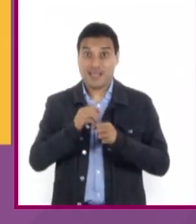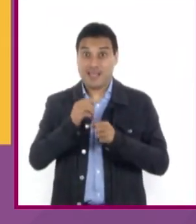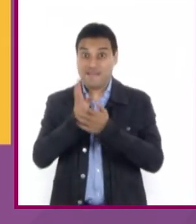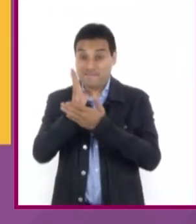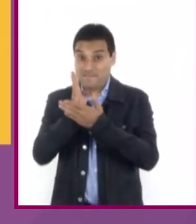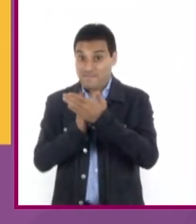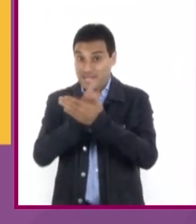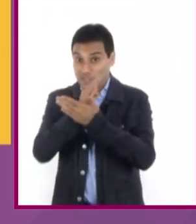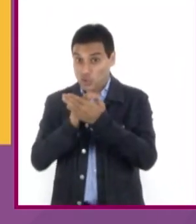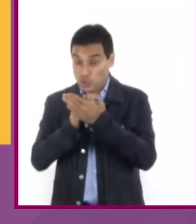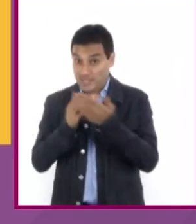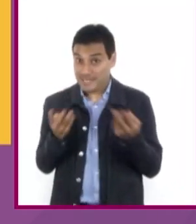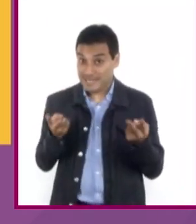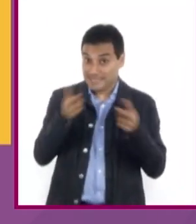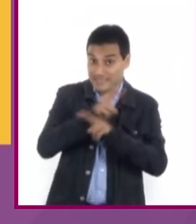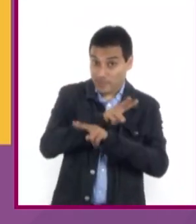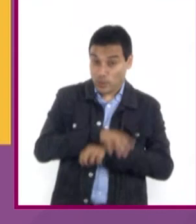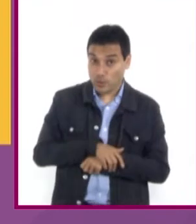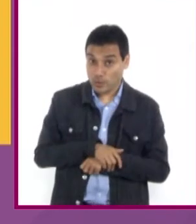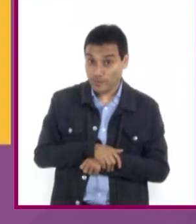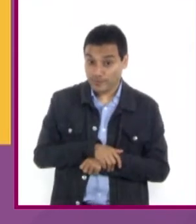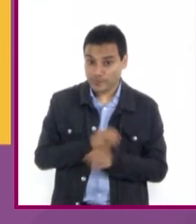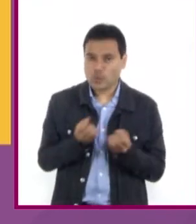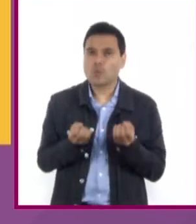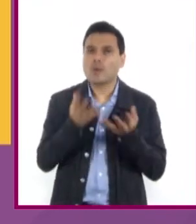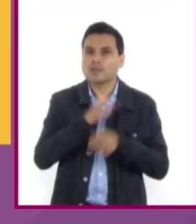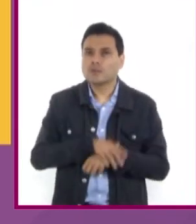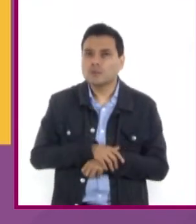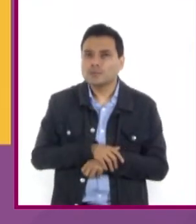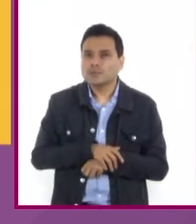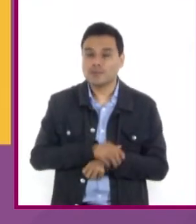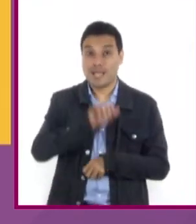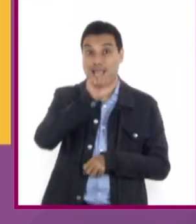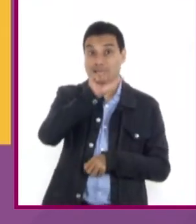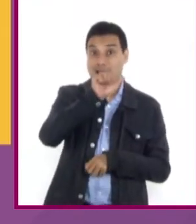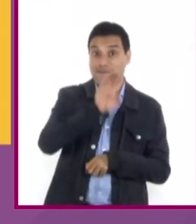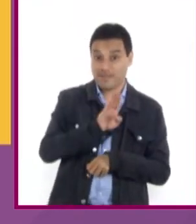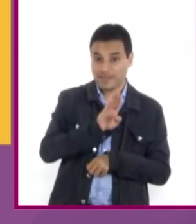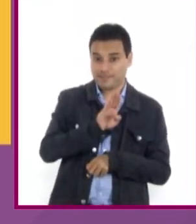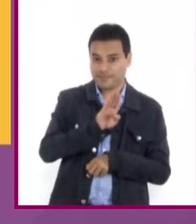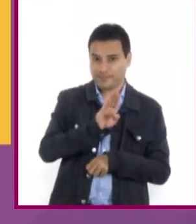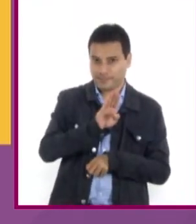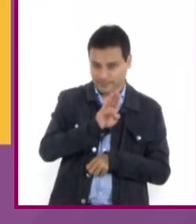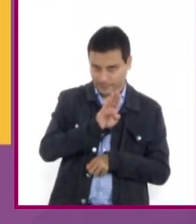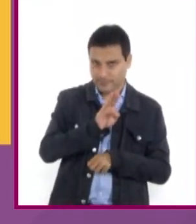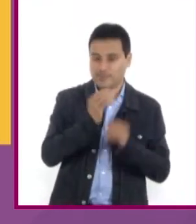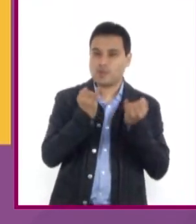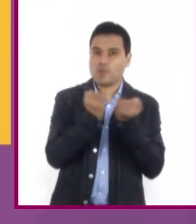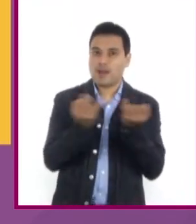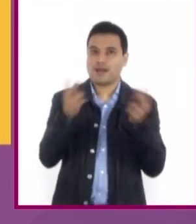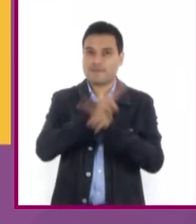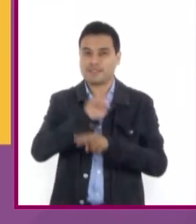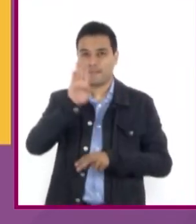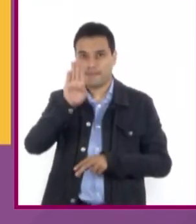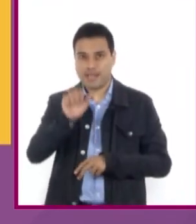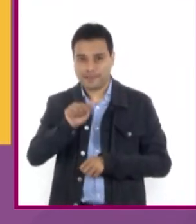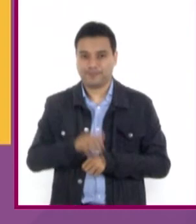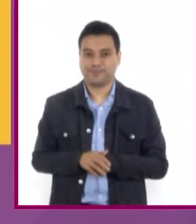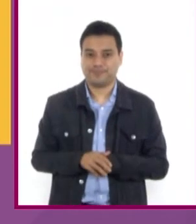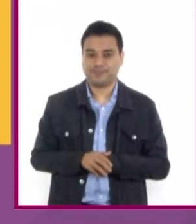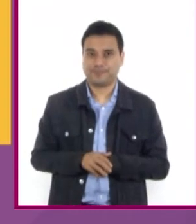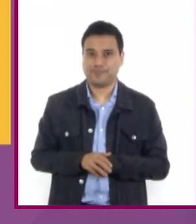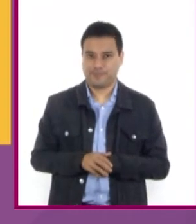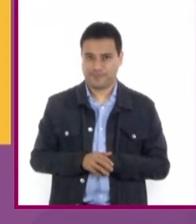A entre B es B entre A, comprobando si el producto de